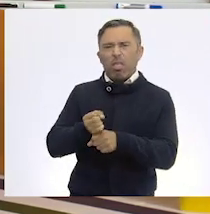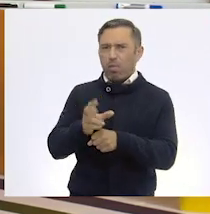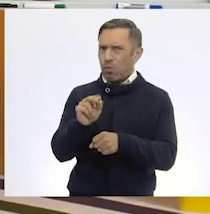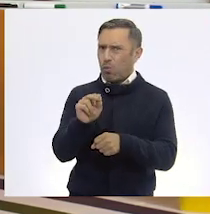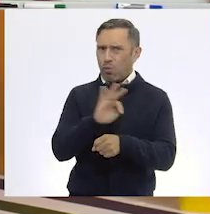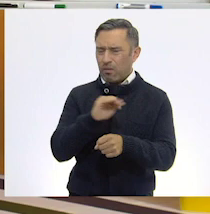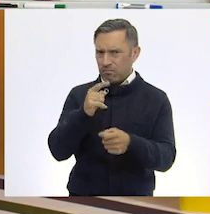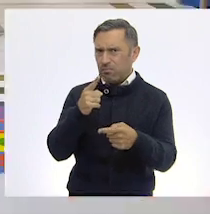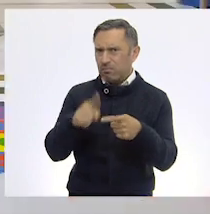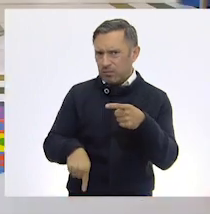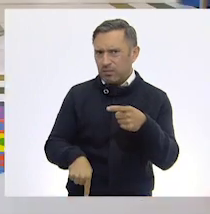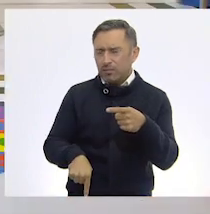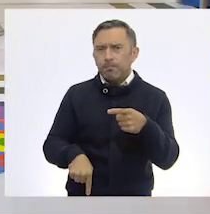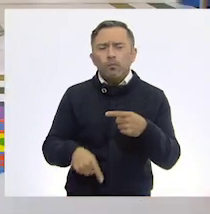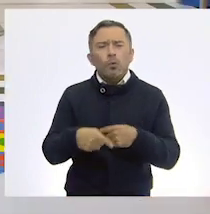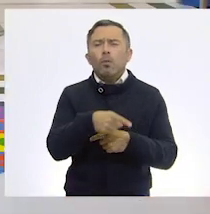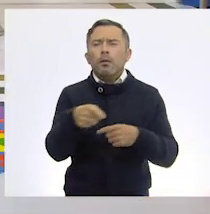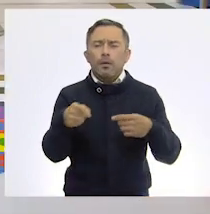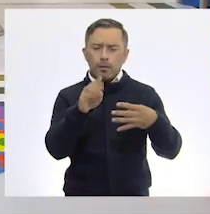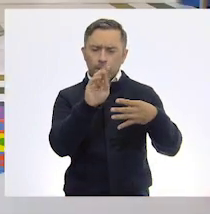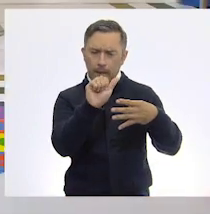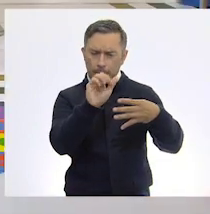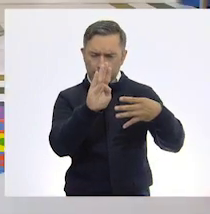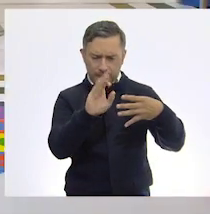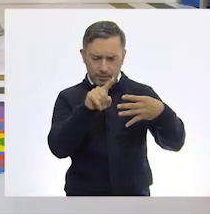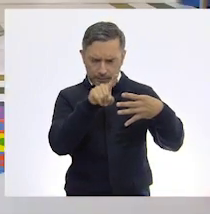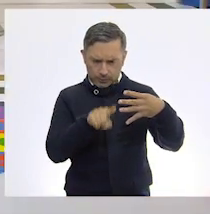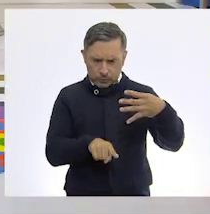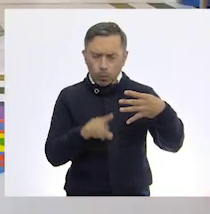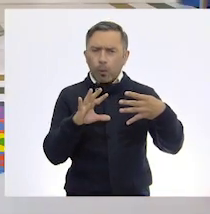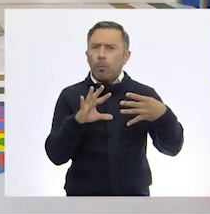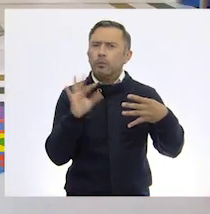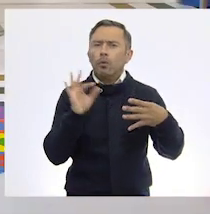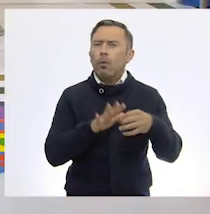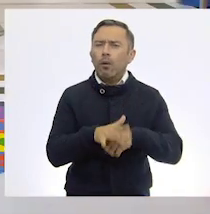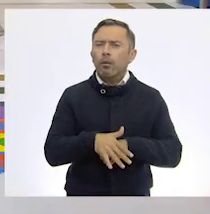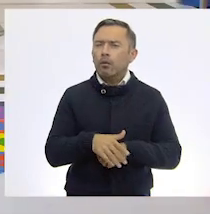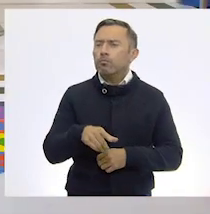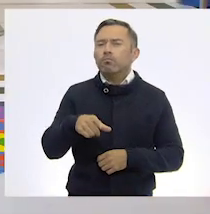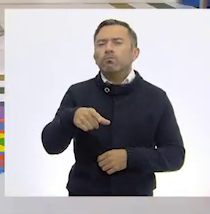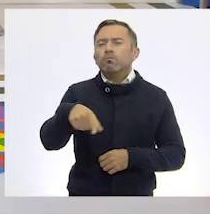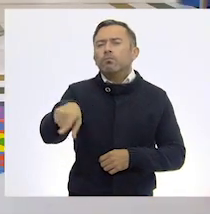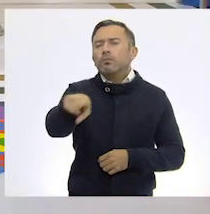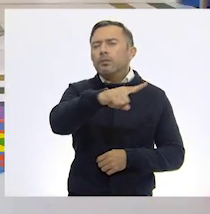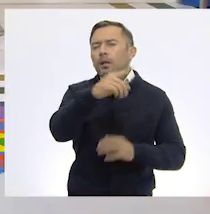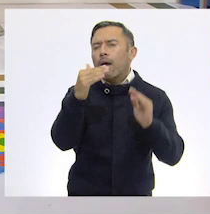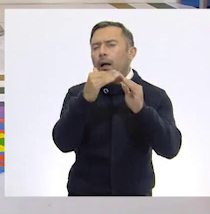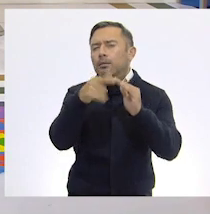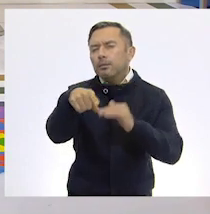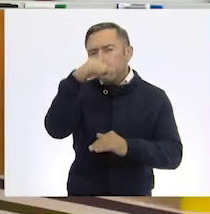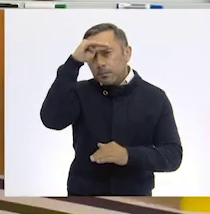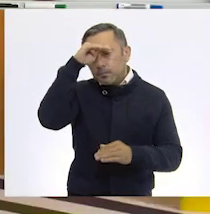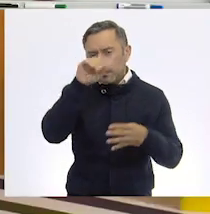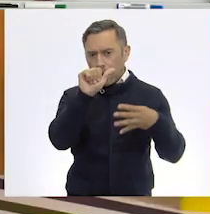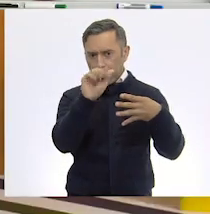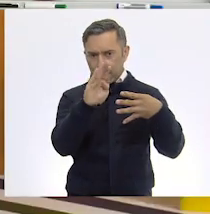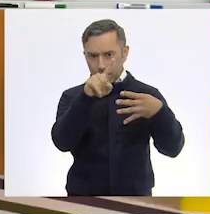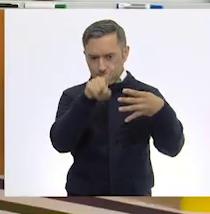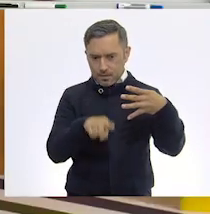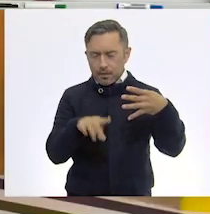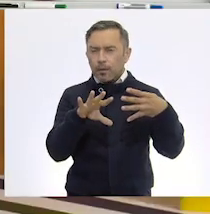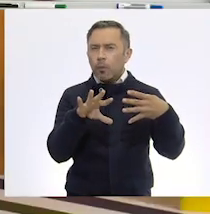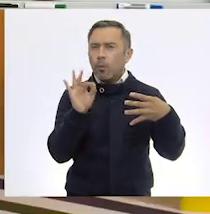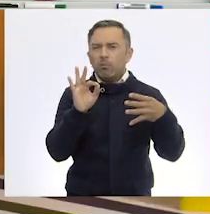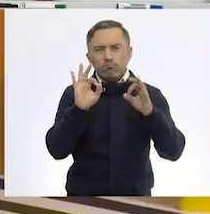ustedes allá en casa? ¿Qué opción piensan ustedes que es la mejor, la que puede ayudarnos a resolver mejor